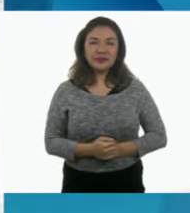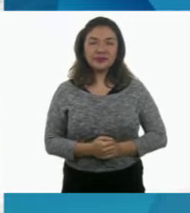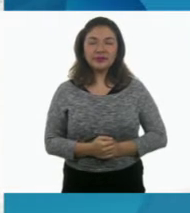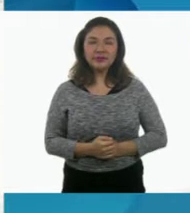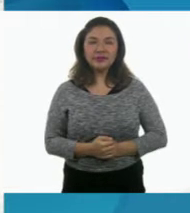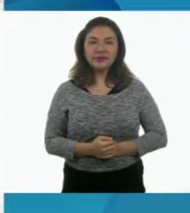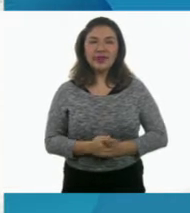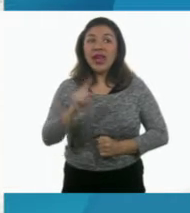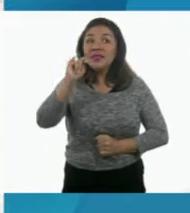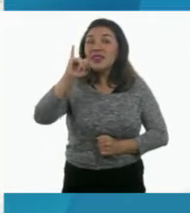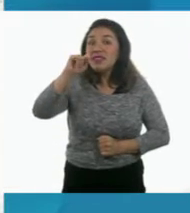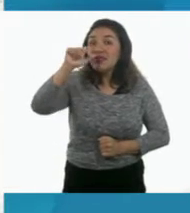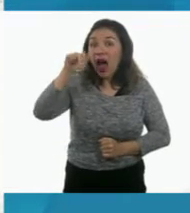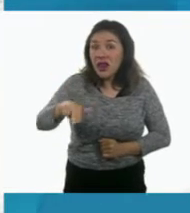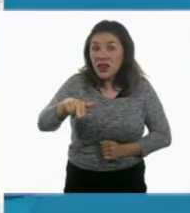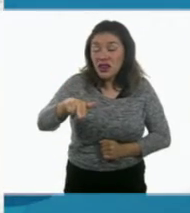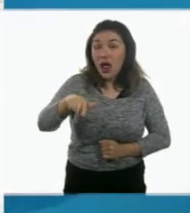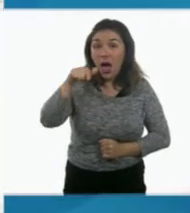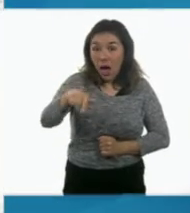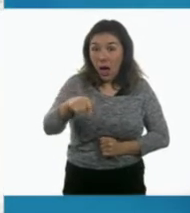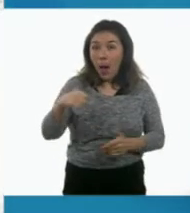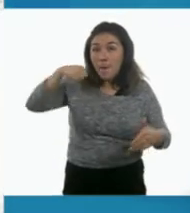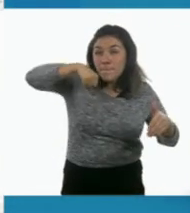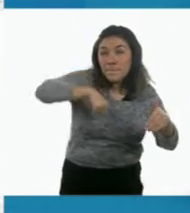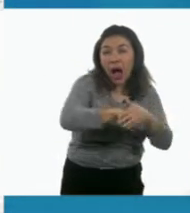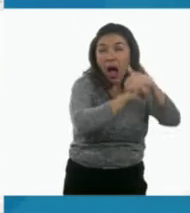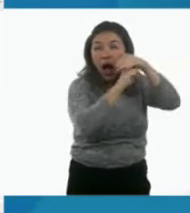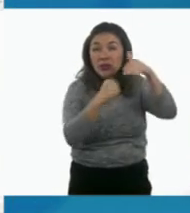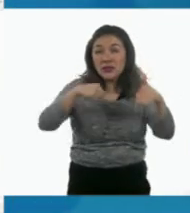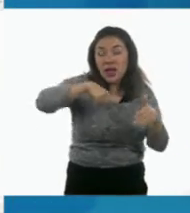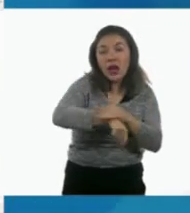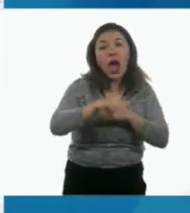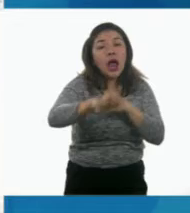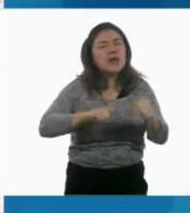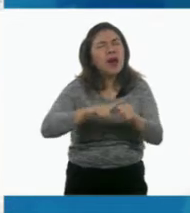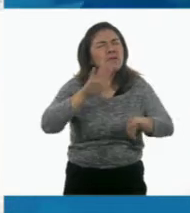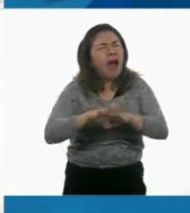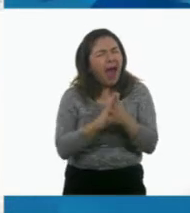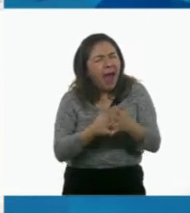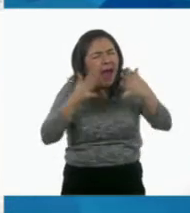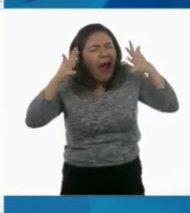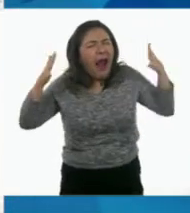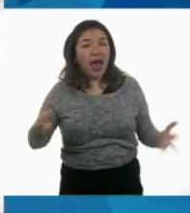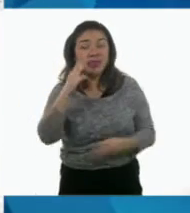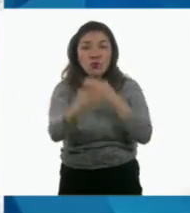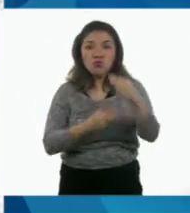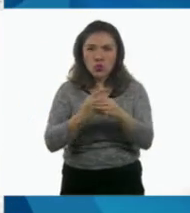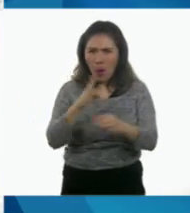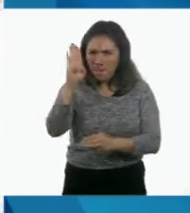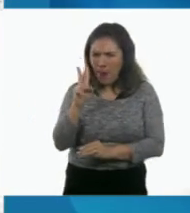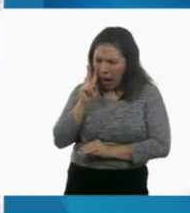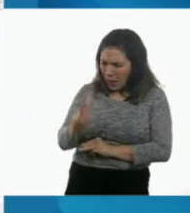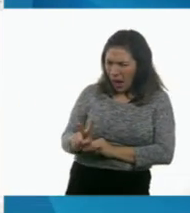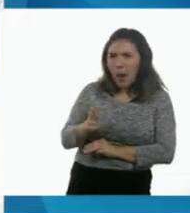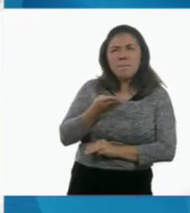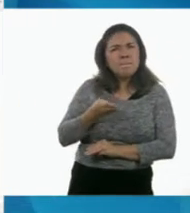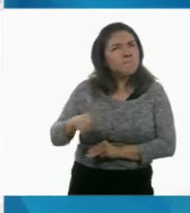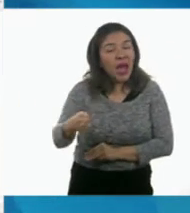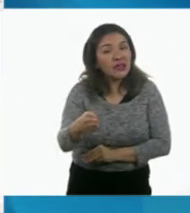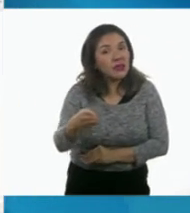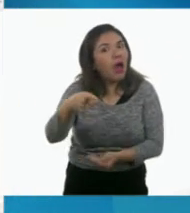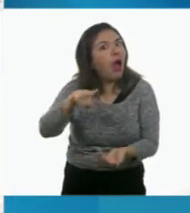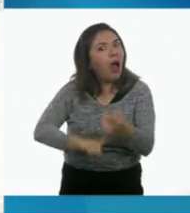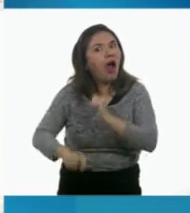El titán sumergido. La ballena es el animal más grande del mundo. Aunque parece un pez, en realidad es un